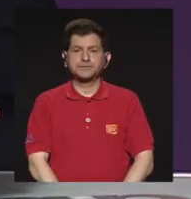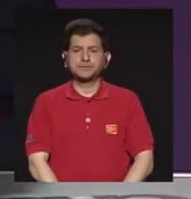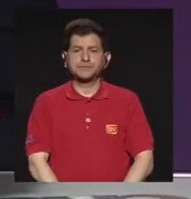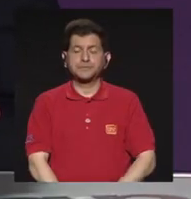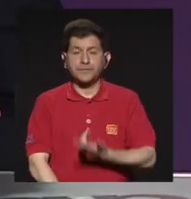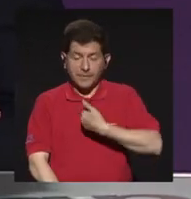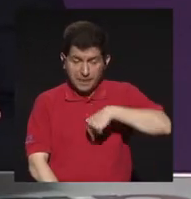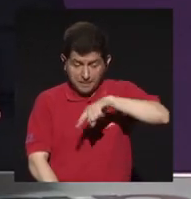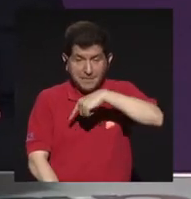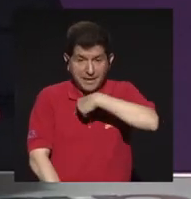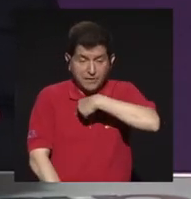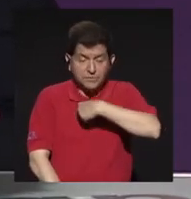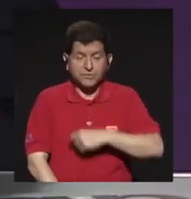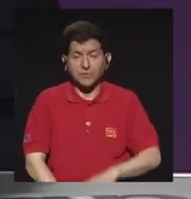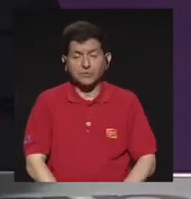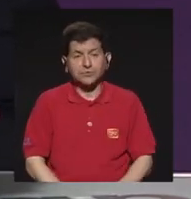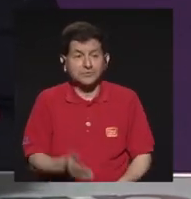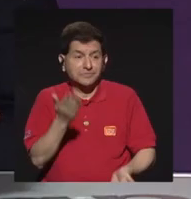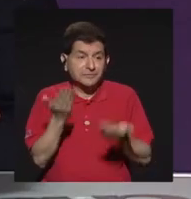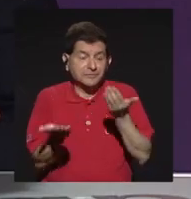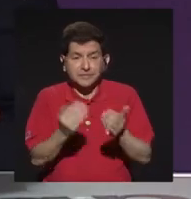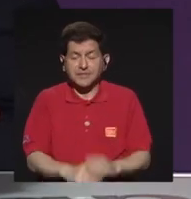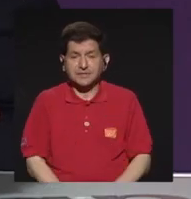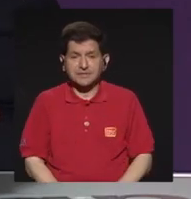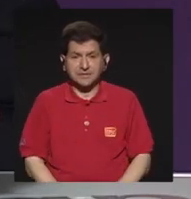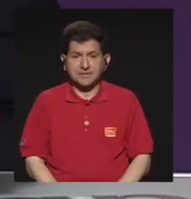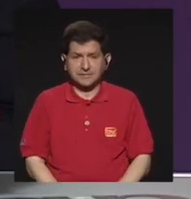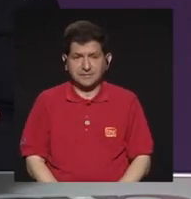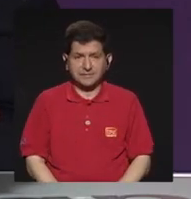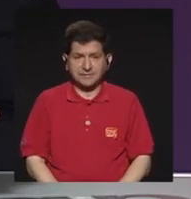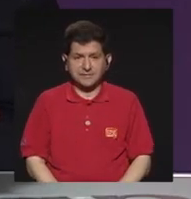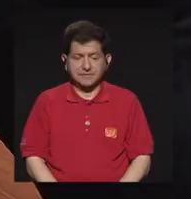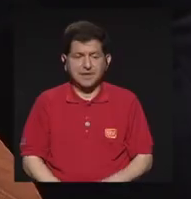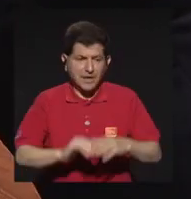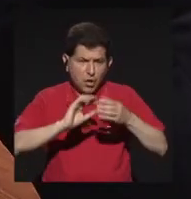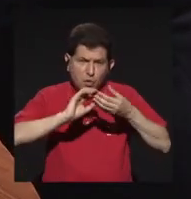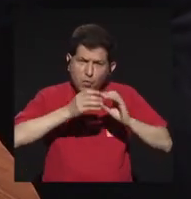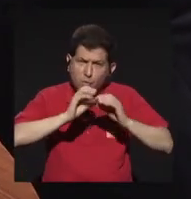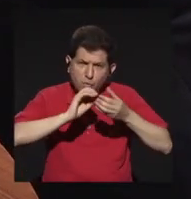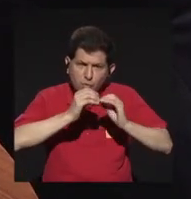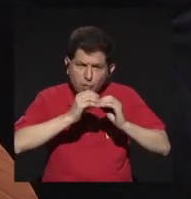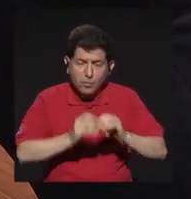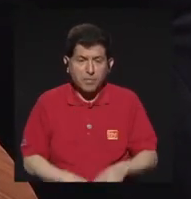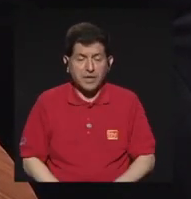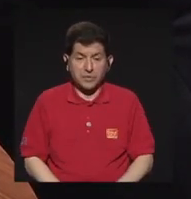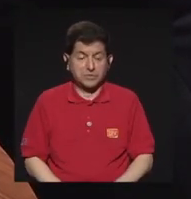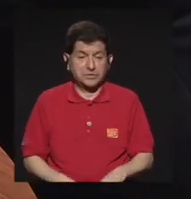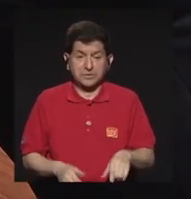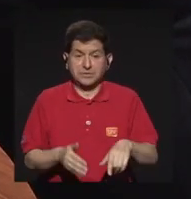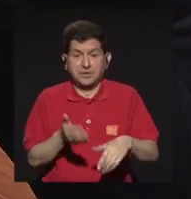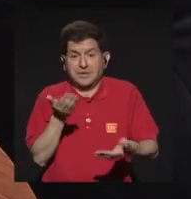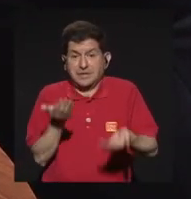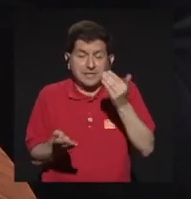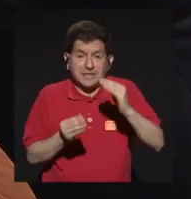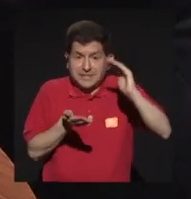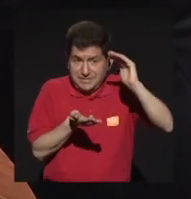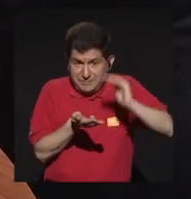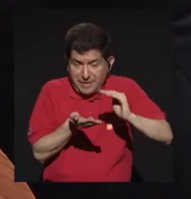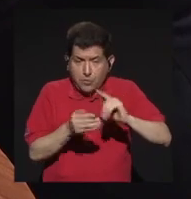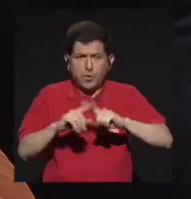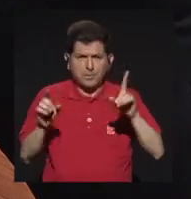para nosotros que nos movemos con cifras de horror mucho menores